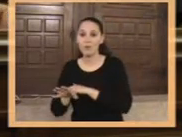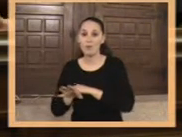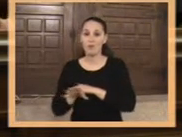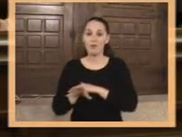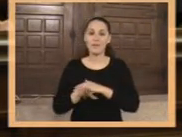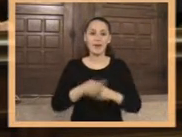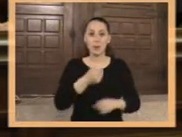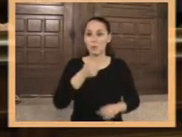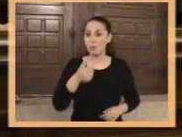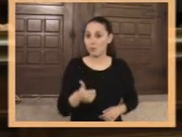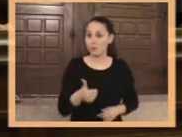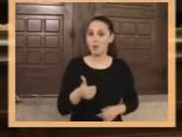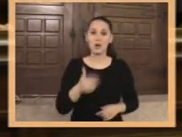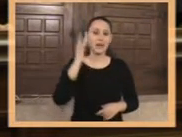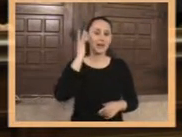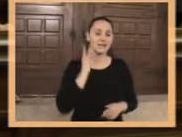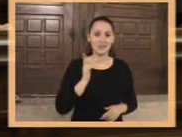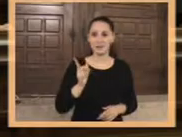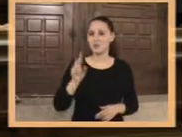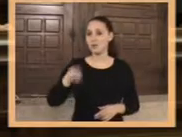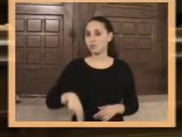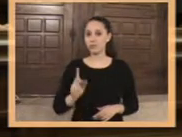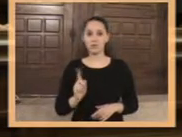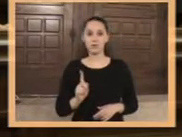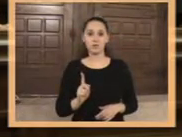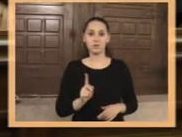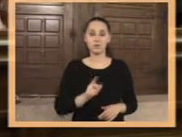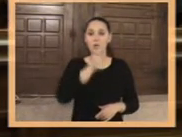luego ni para trabajadores ni para el material